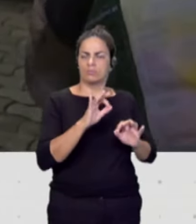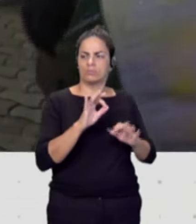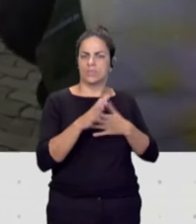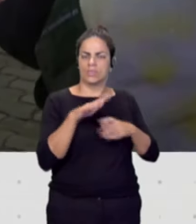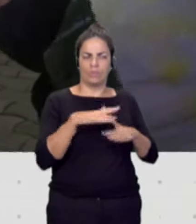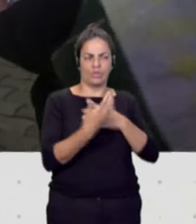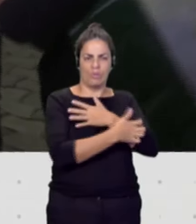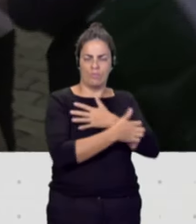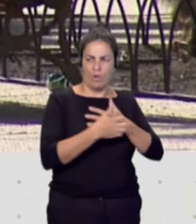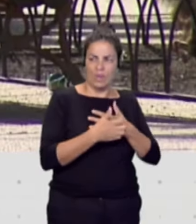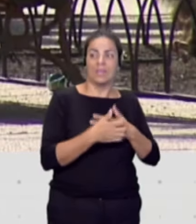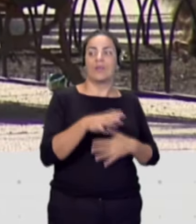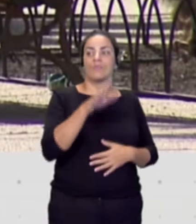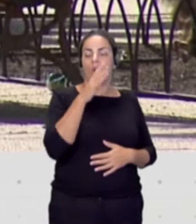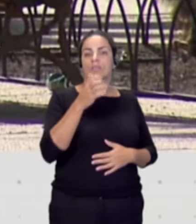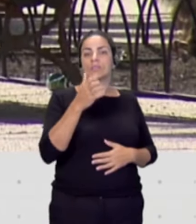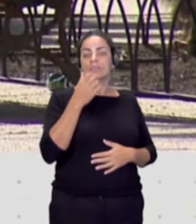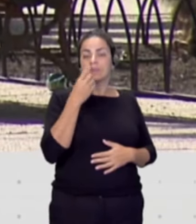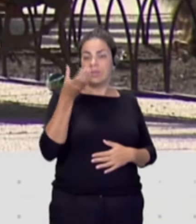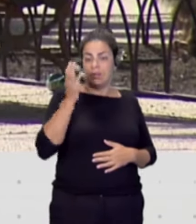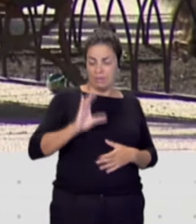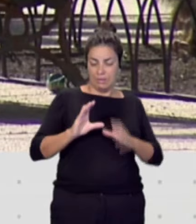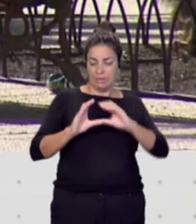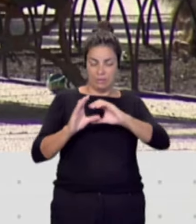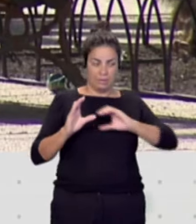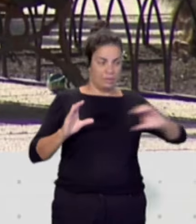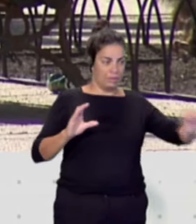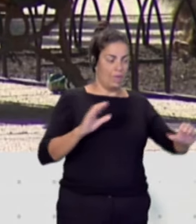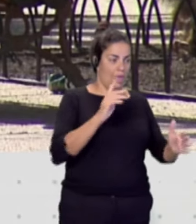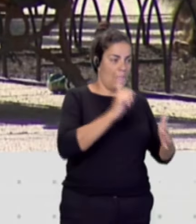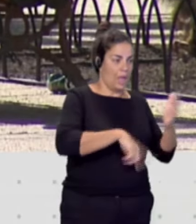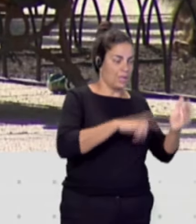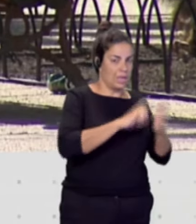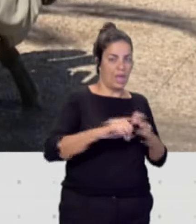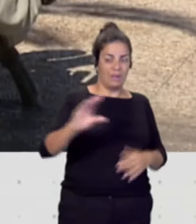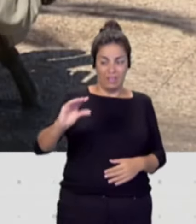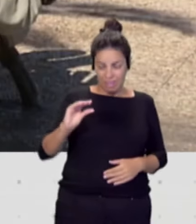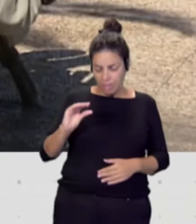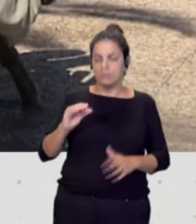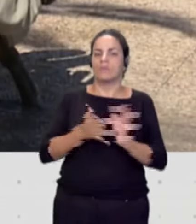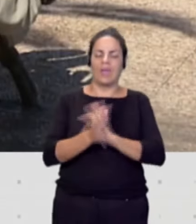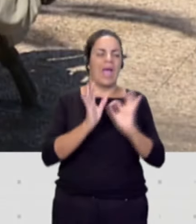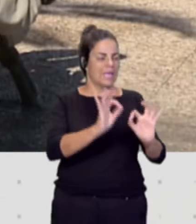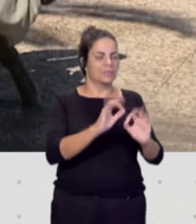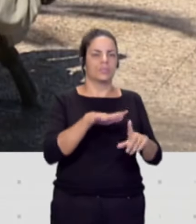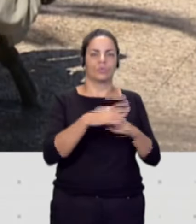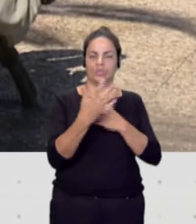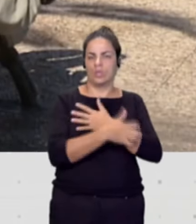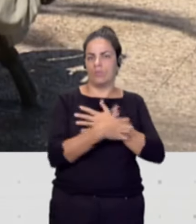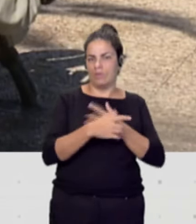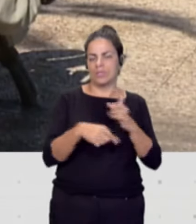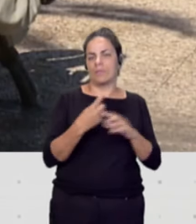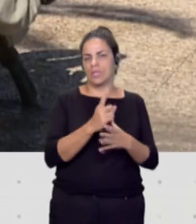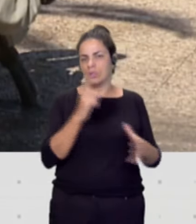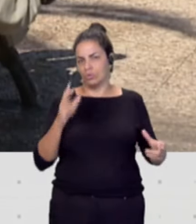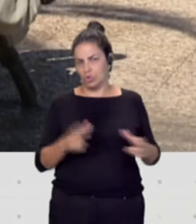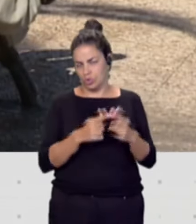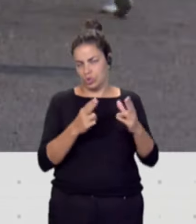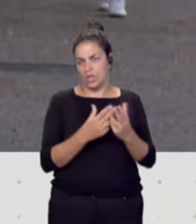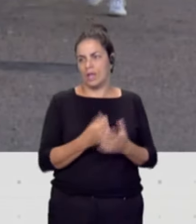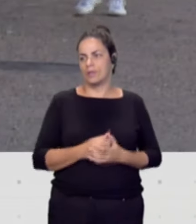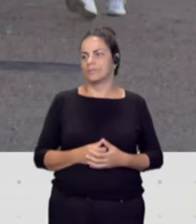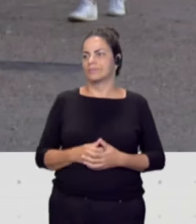descontar el precio del alquiler de la vivienda, en una situación de pobreza y exclusión social. Usted, señor Rodríguez, buenos días, que conoce perfectamente este drama, porque